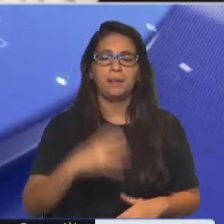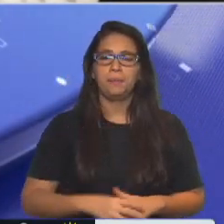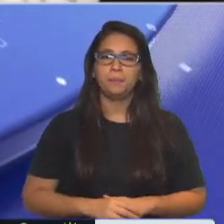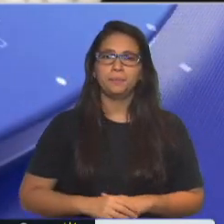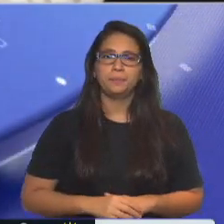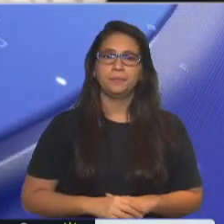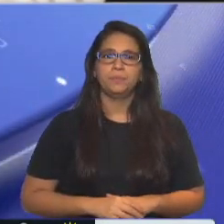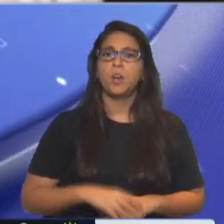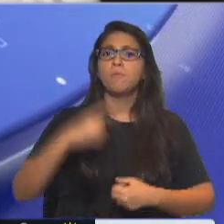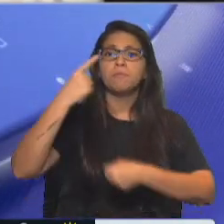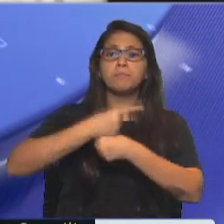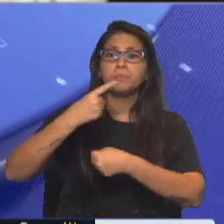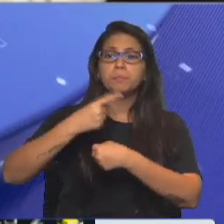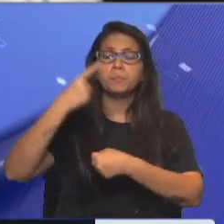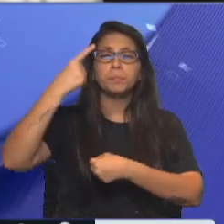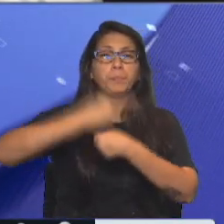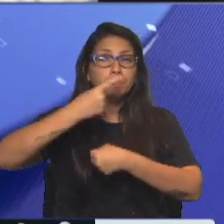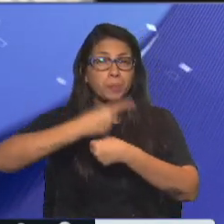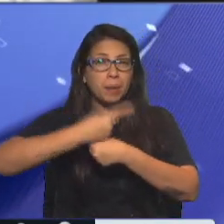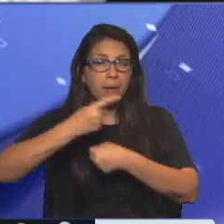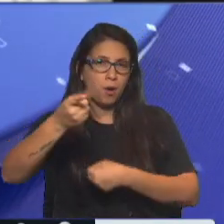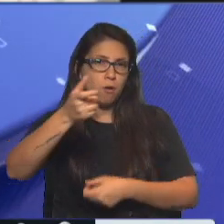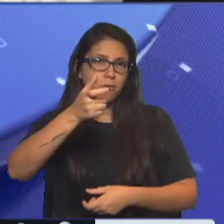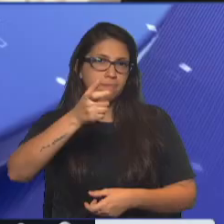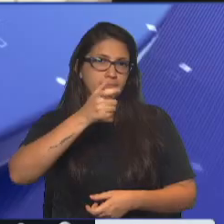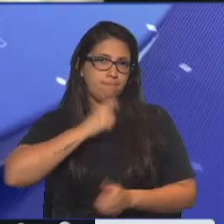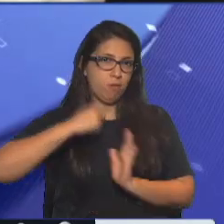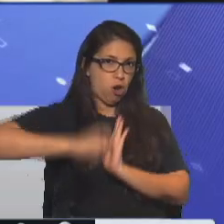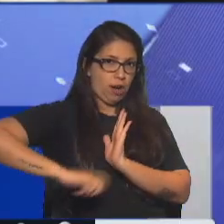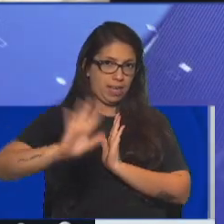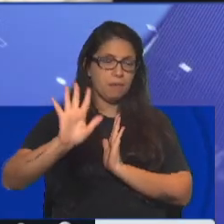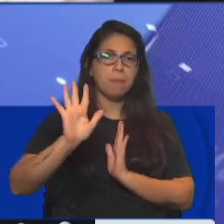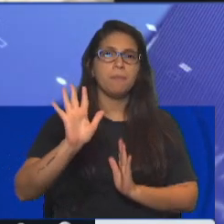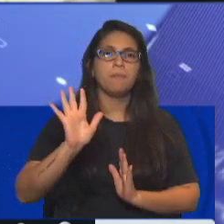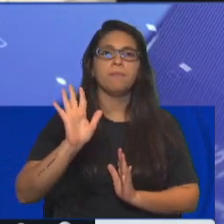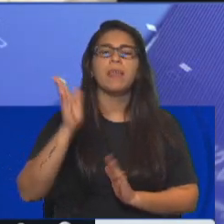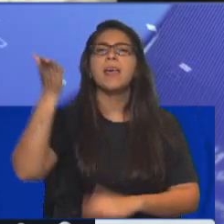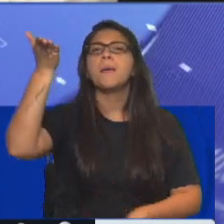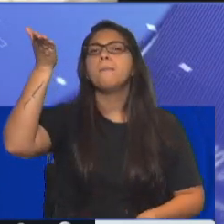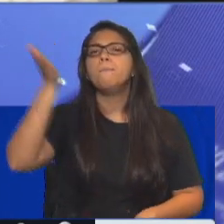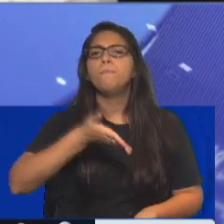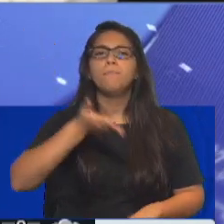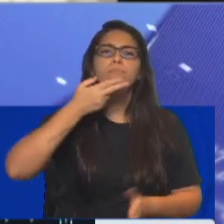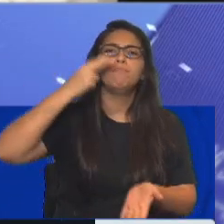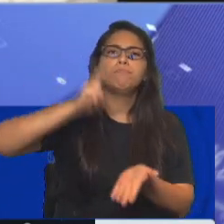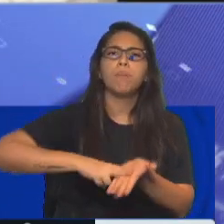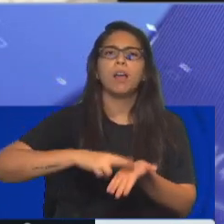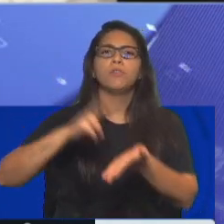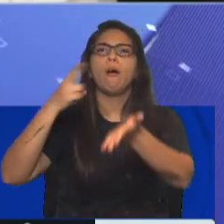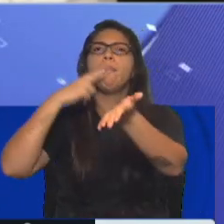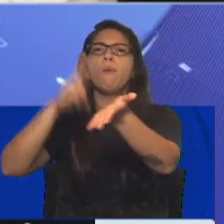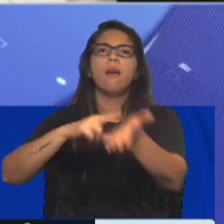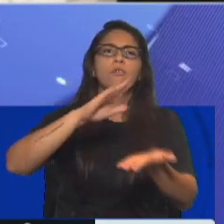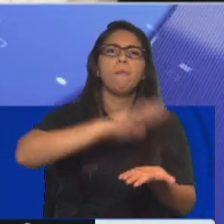Florencia, un primer punto, ¿no? Y corríjame si me equivoco. Más allá de los porcentajes de esta política arancelaria